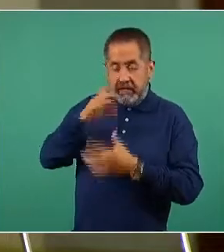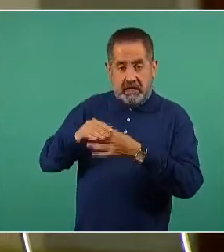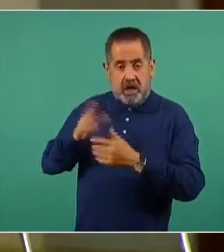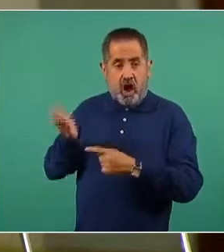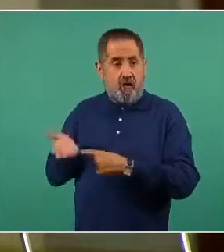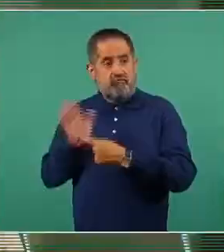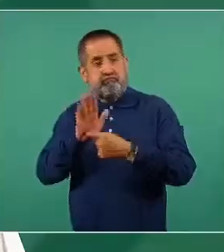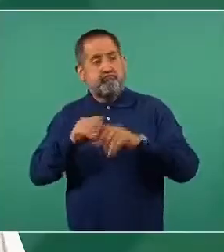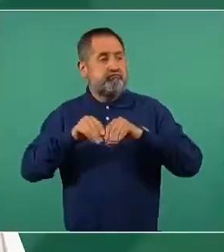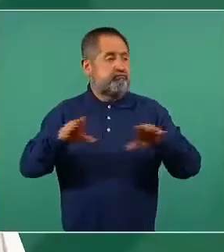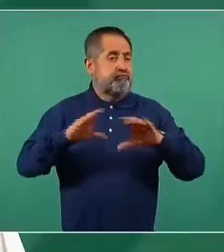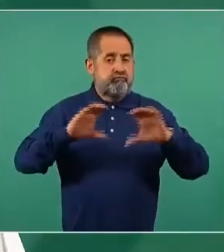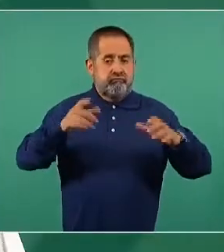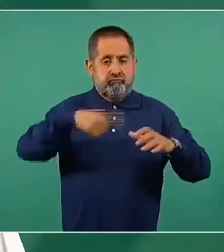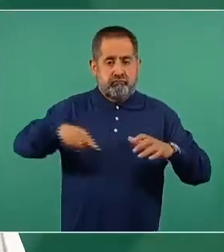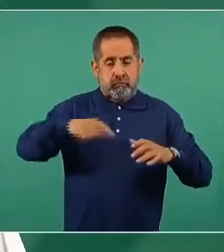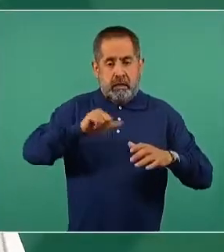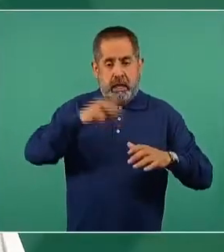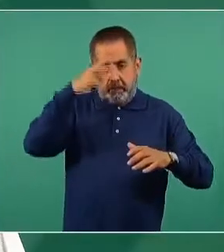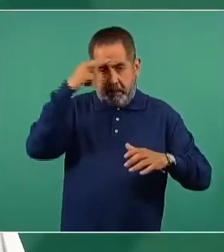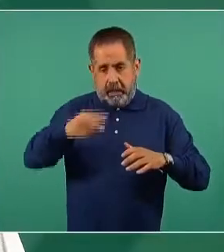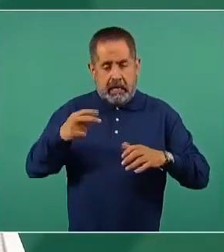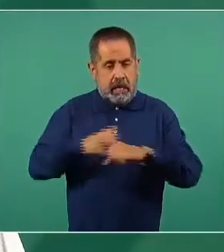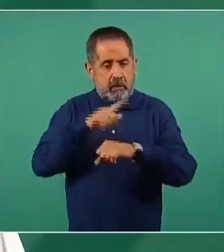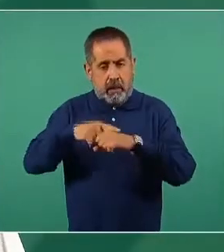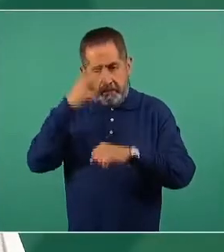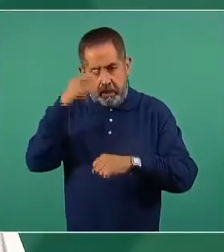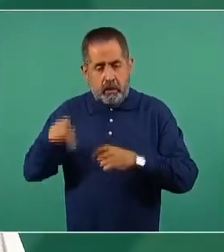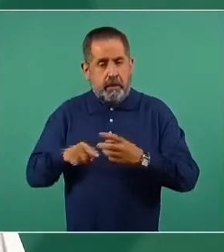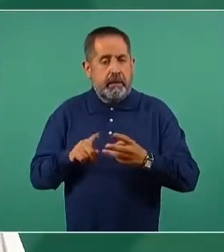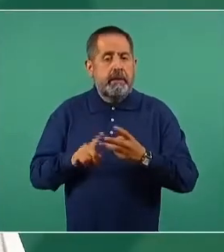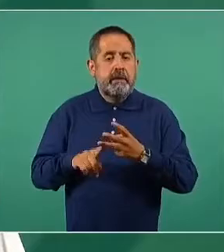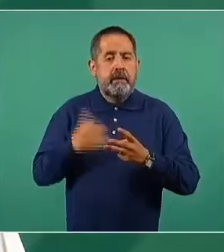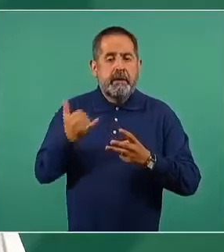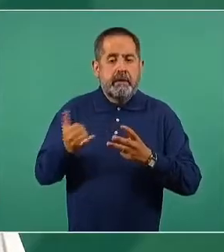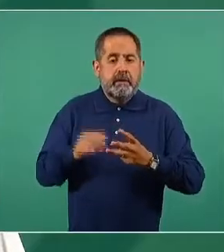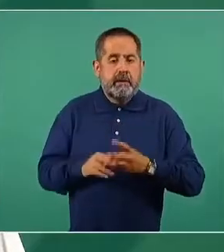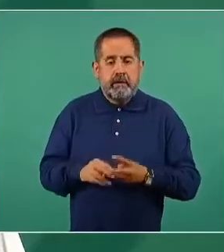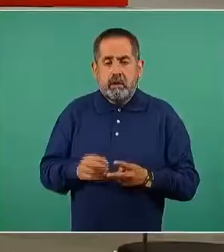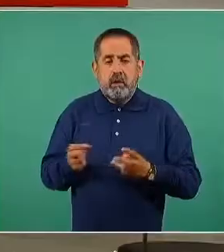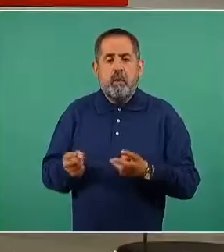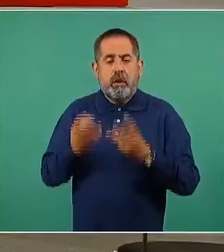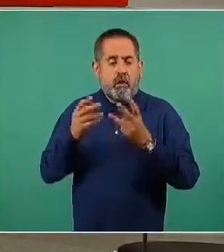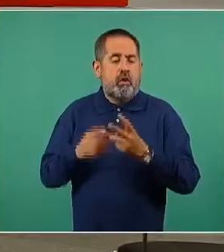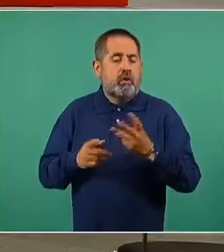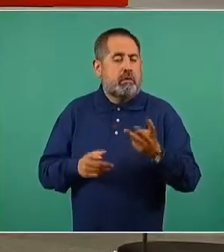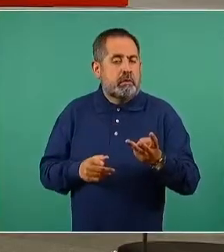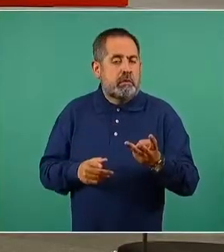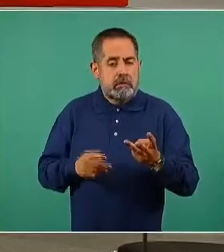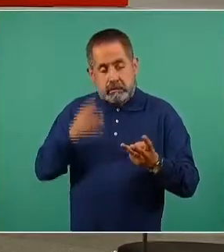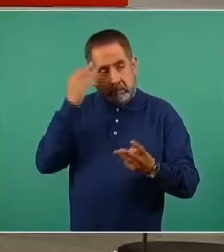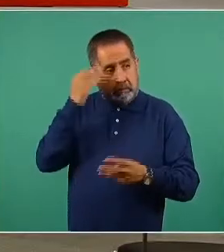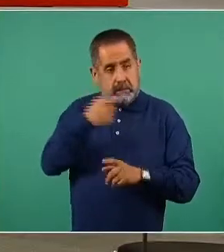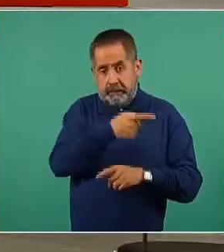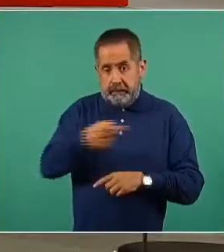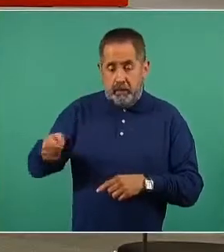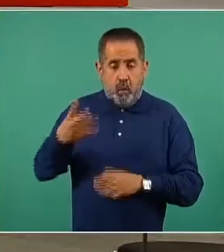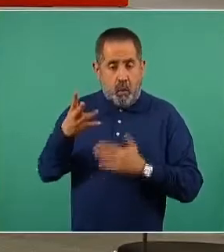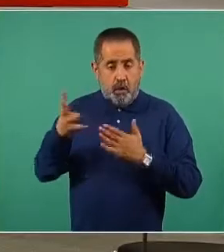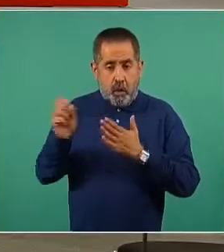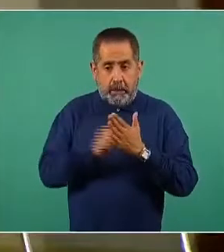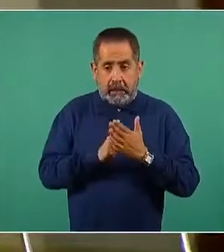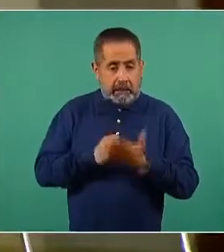Academia Mexicana Nacional de Medicina de México y cuánto, considerando que han pasado 4 meses desde